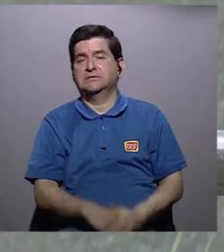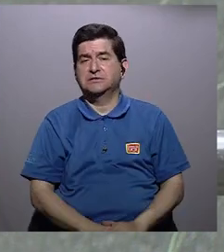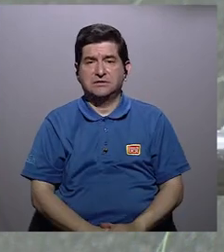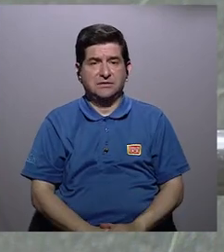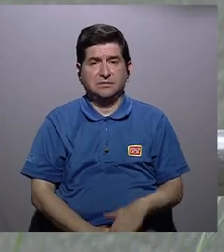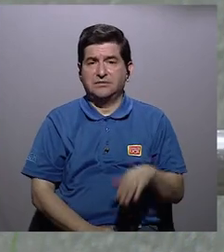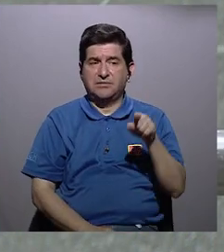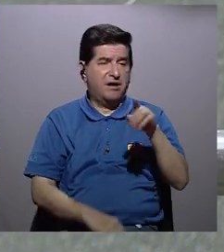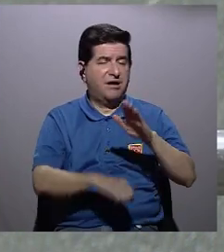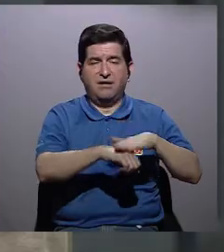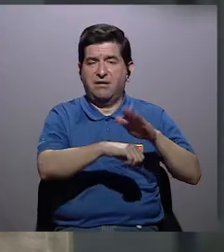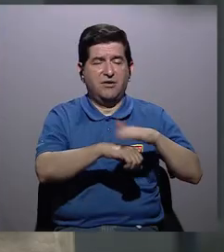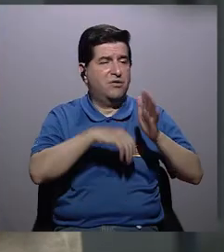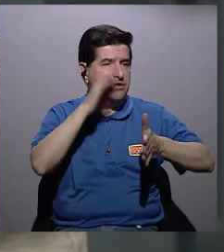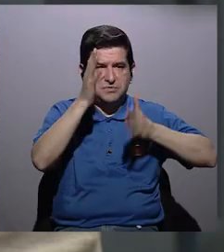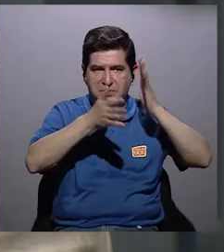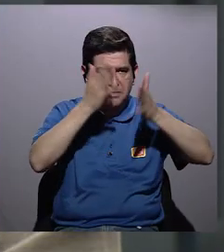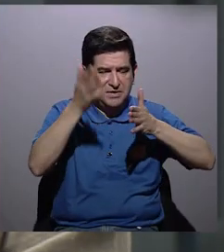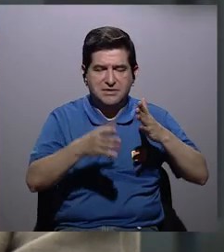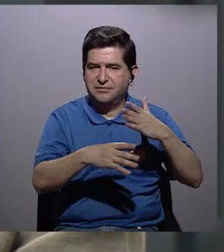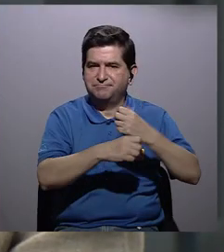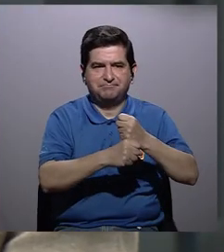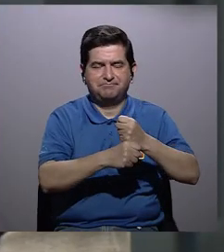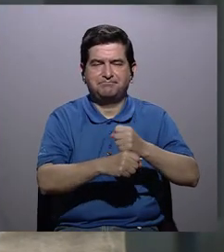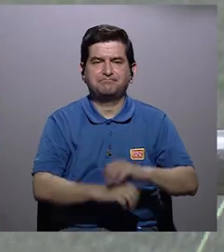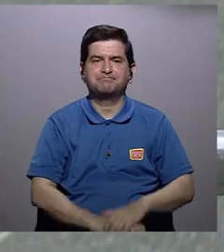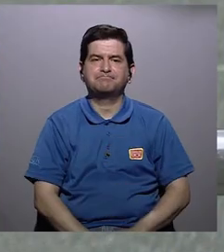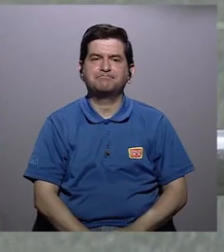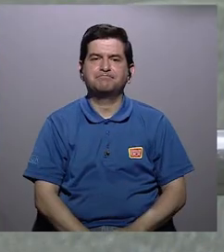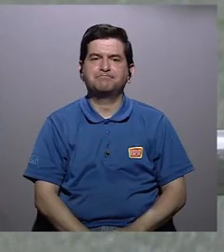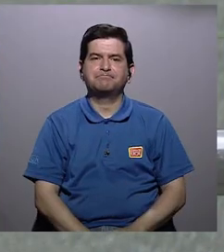tienen, no les permite crear, por ejemplo.